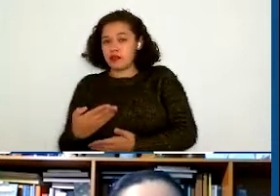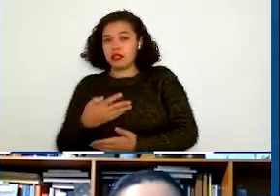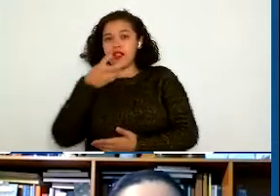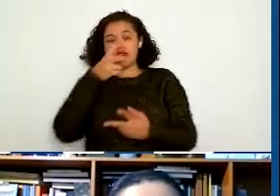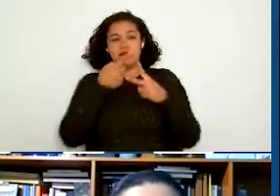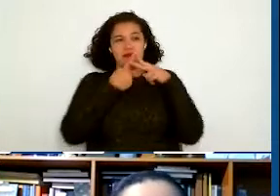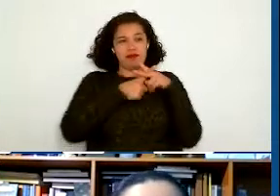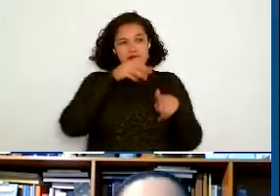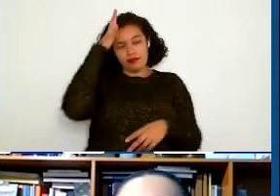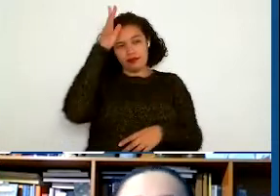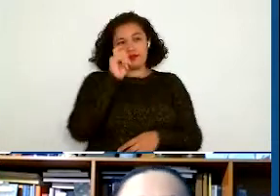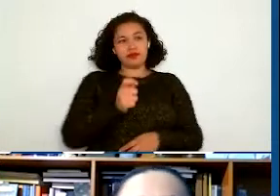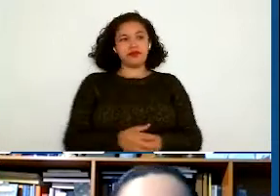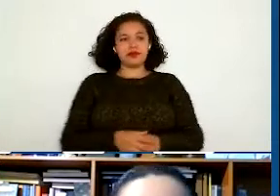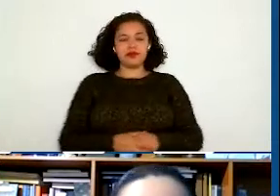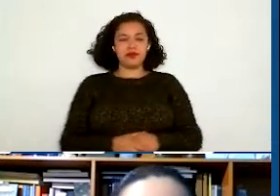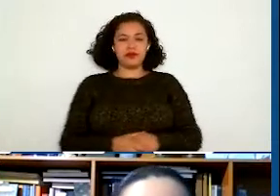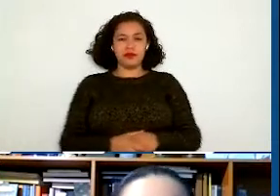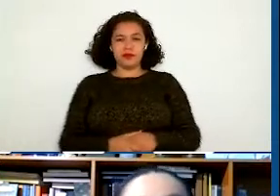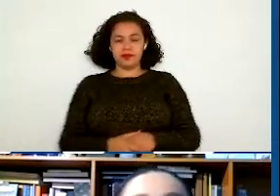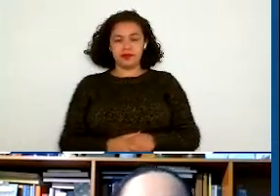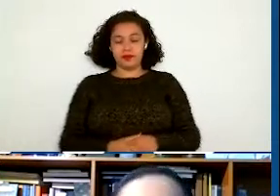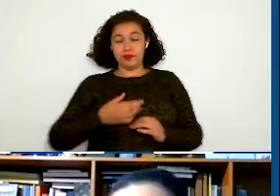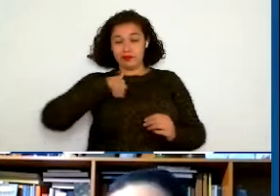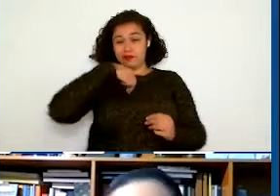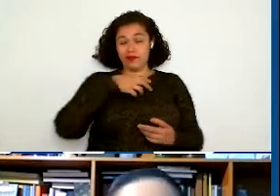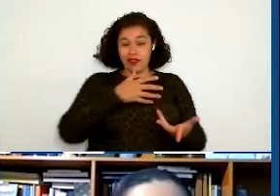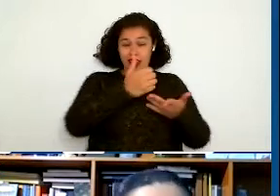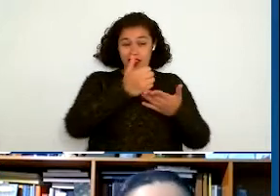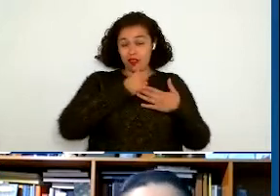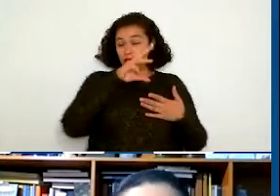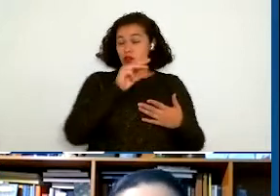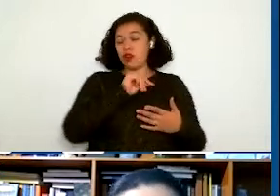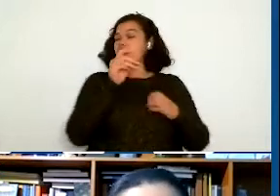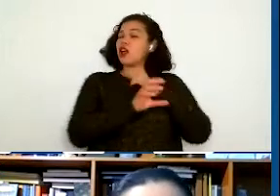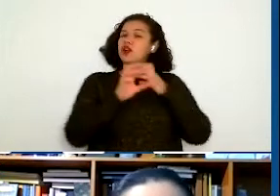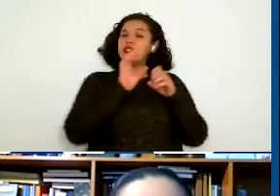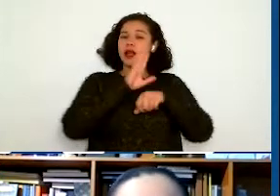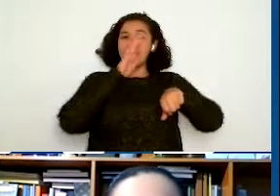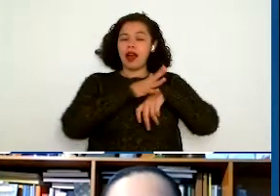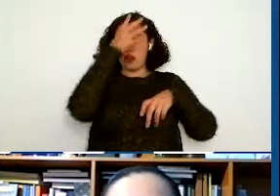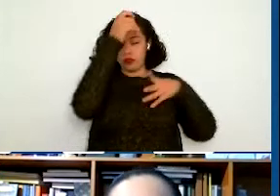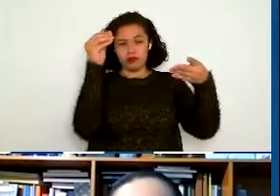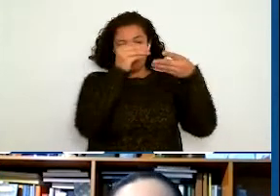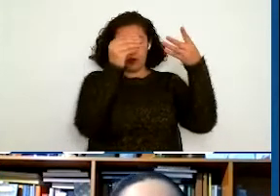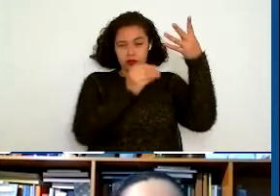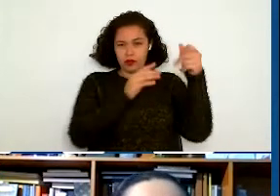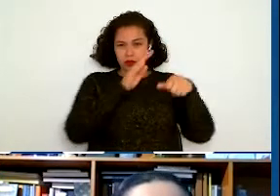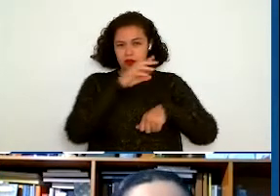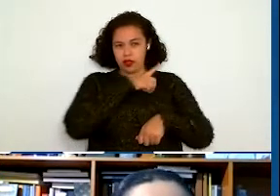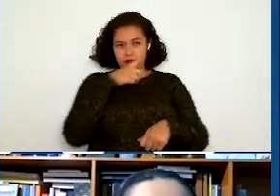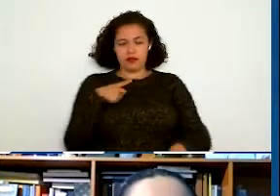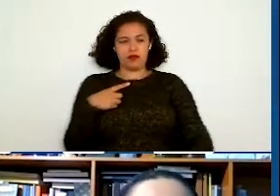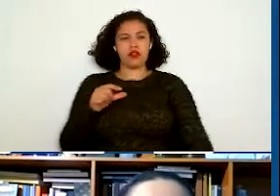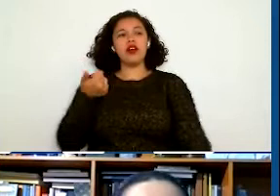pues, no nos ayudan mucho. Tenemos que agregar otros elementos en ese sentido, ¿no? Algunos otros